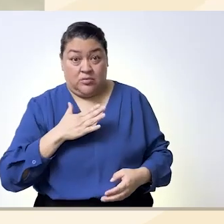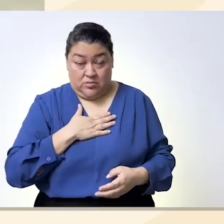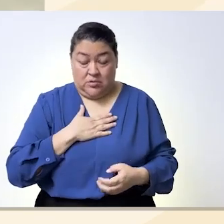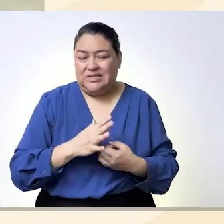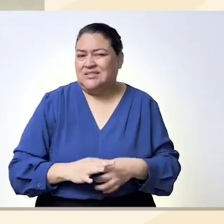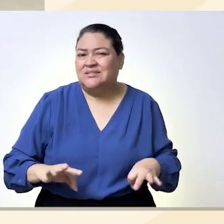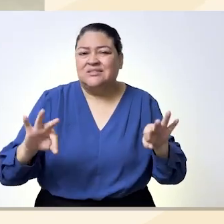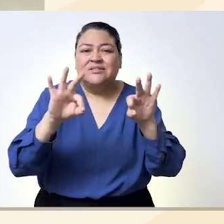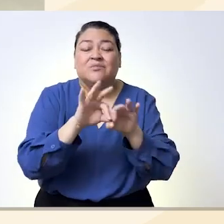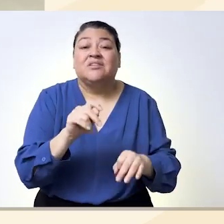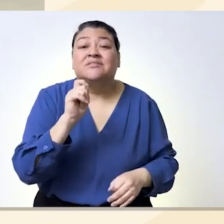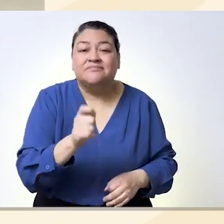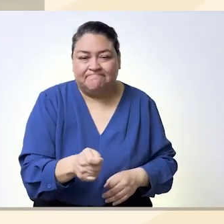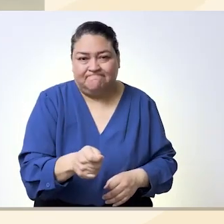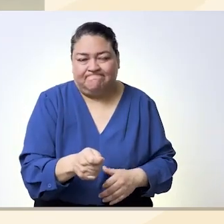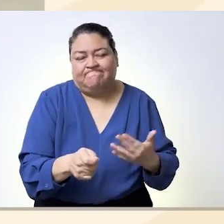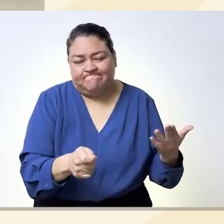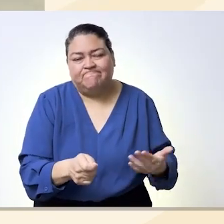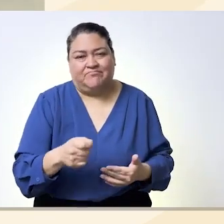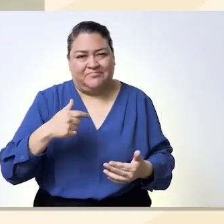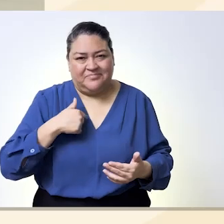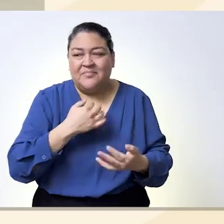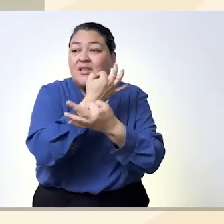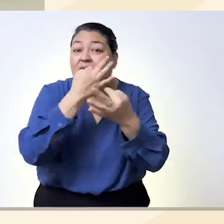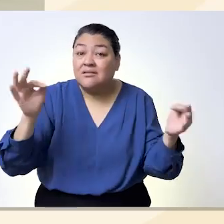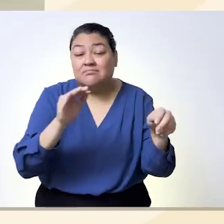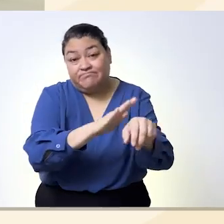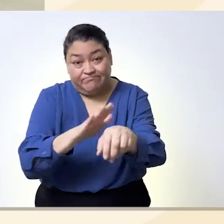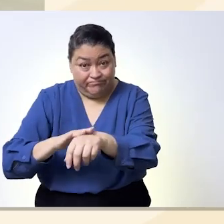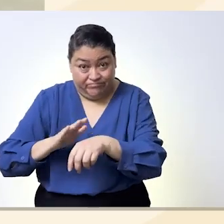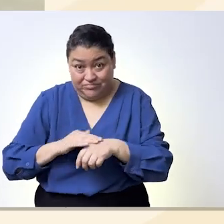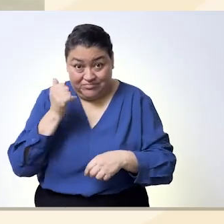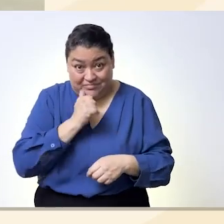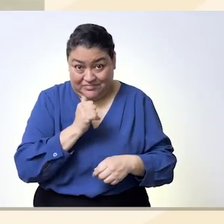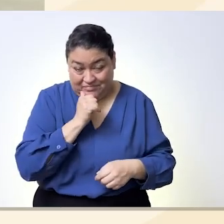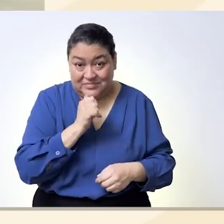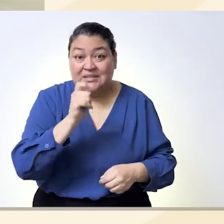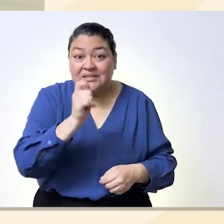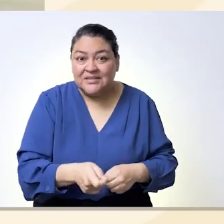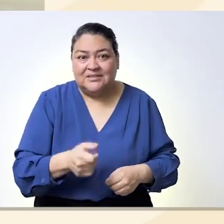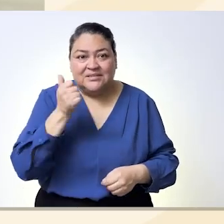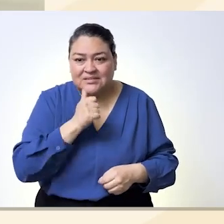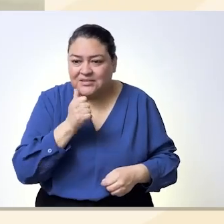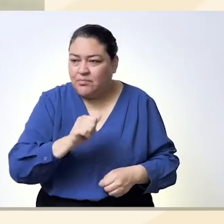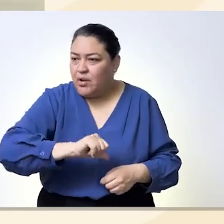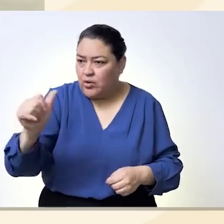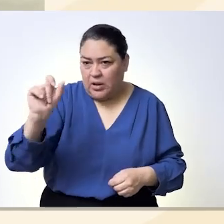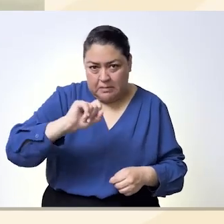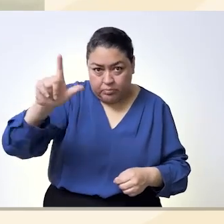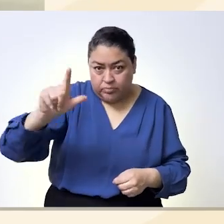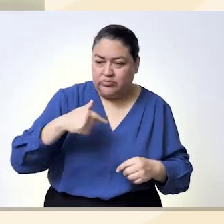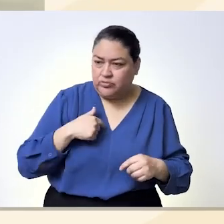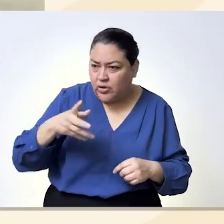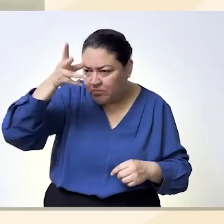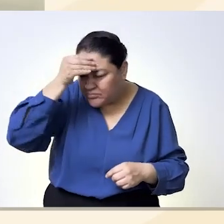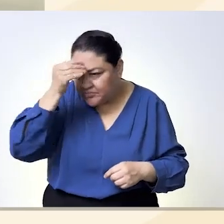ya lo que también hago mucho, es estar como juntándome con especialistas, ¿no? Y abogando mucho, y yendo a espacios educativos